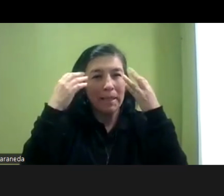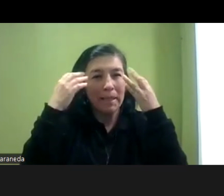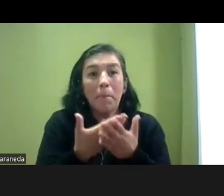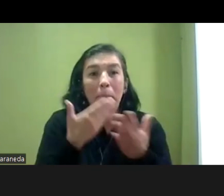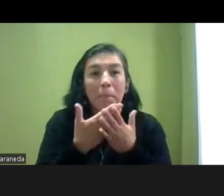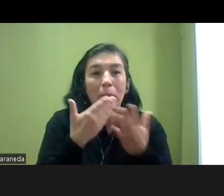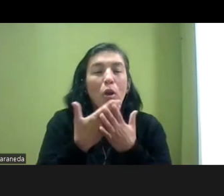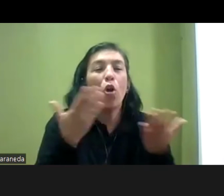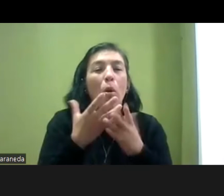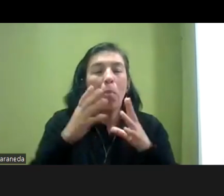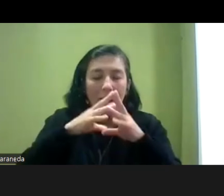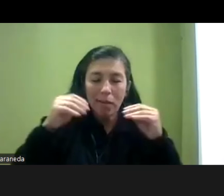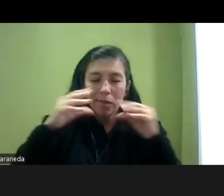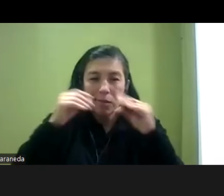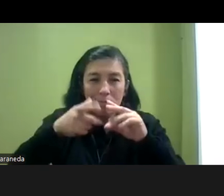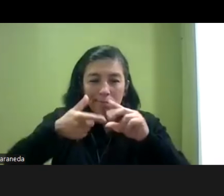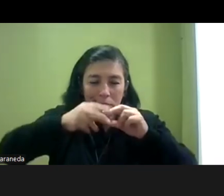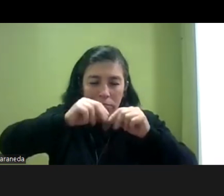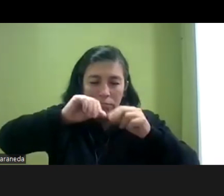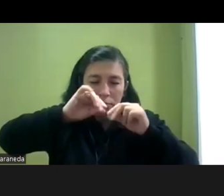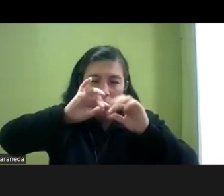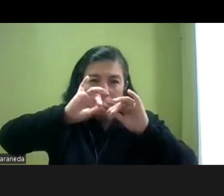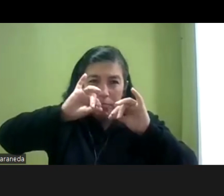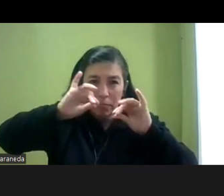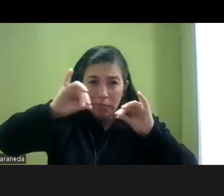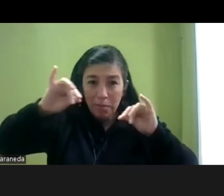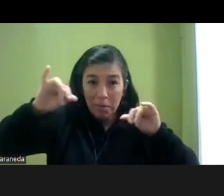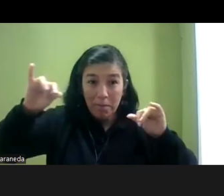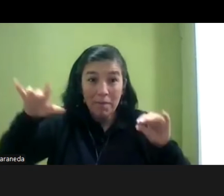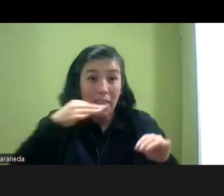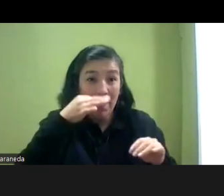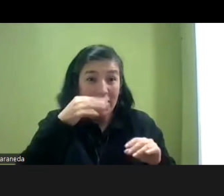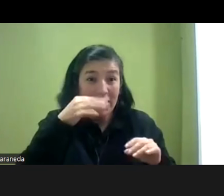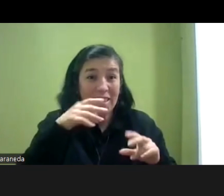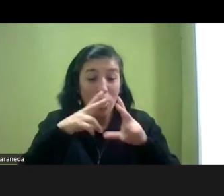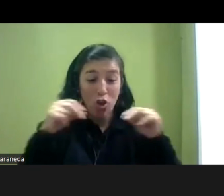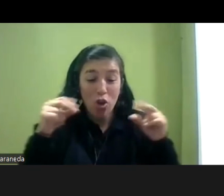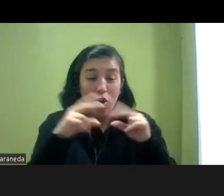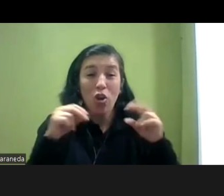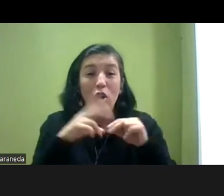del algodón, y ese algodón que tú mencionas, el café,